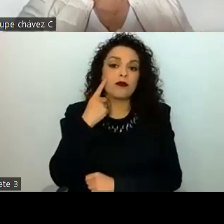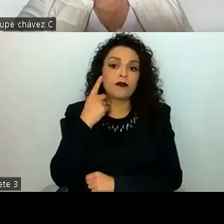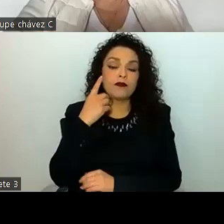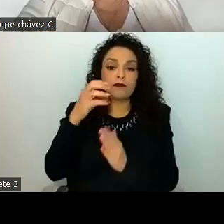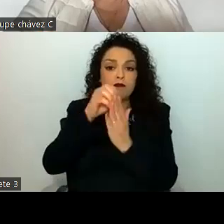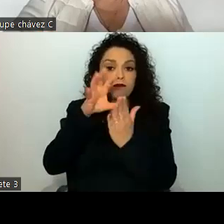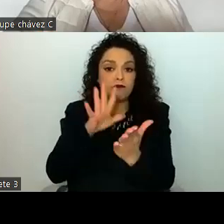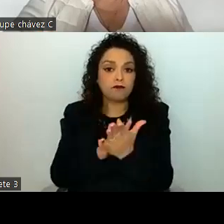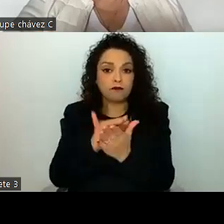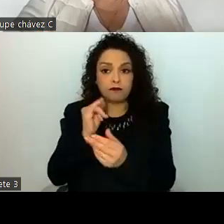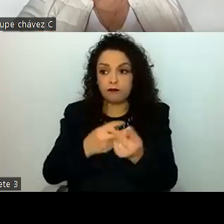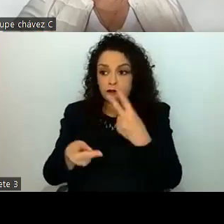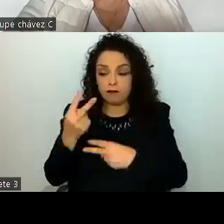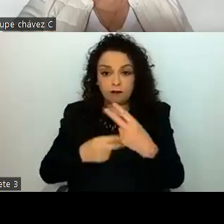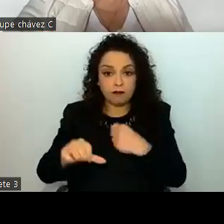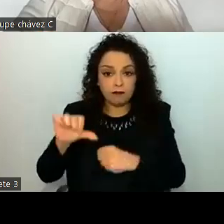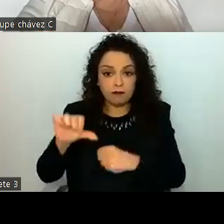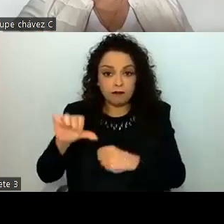asistencia?